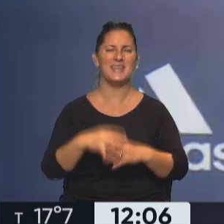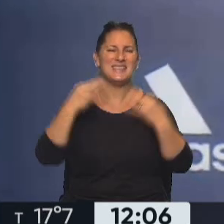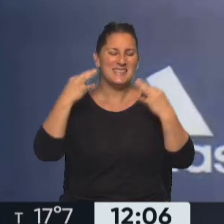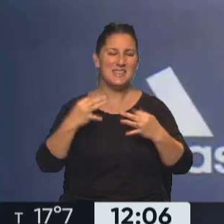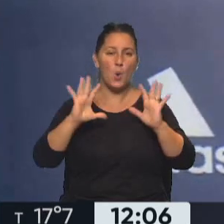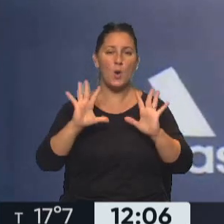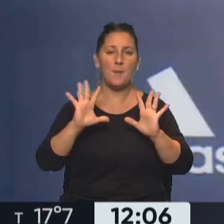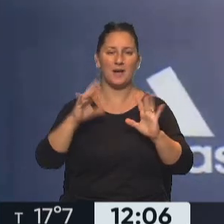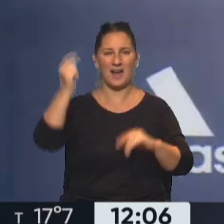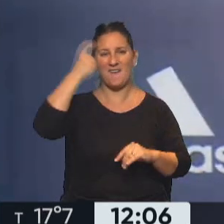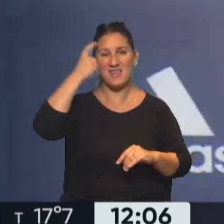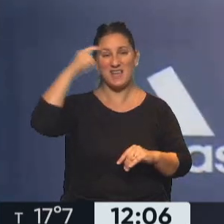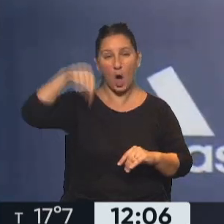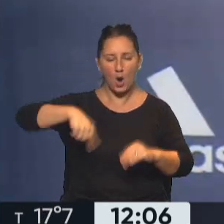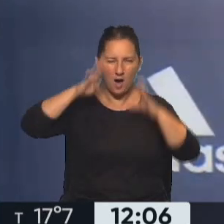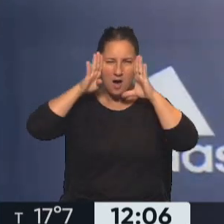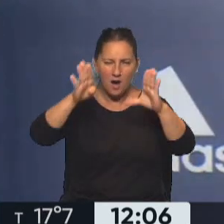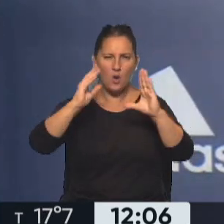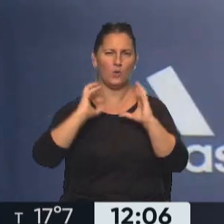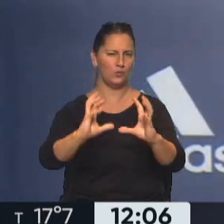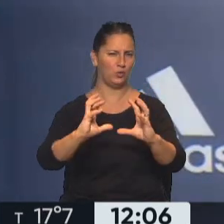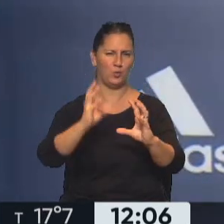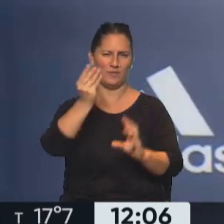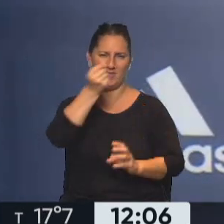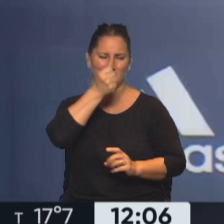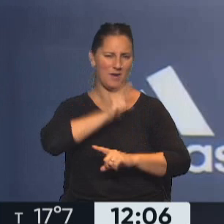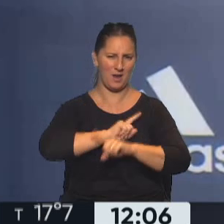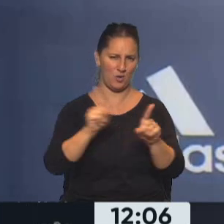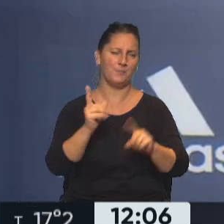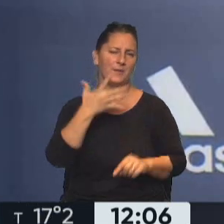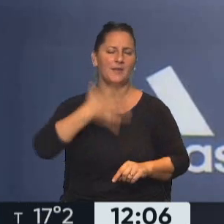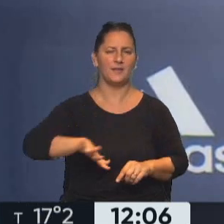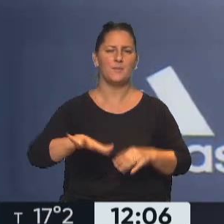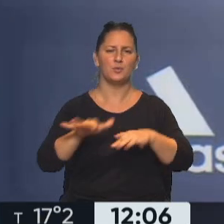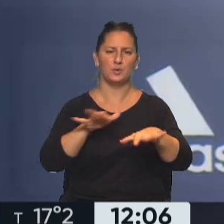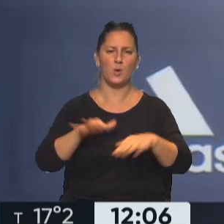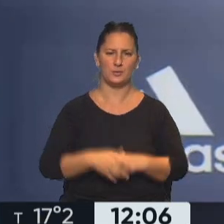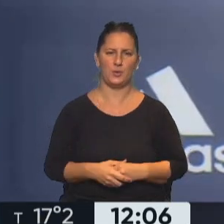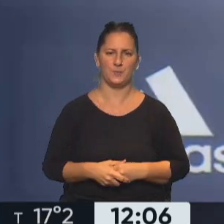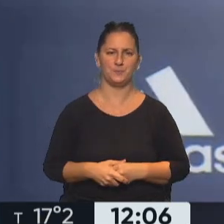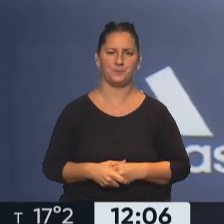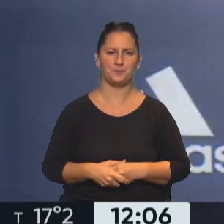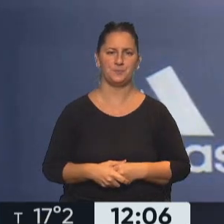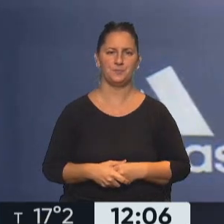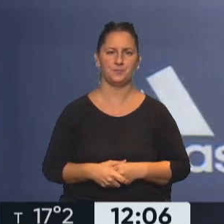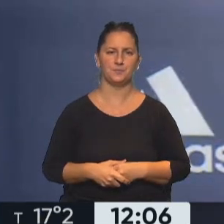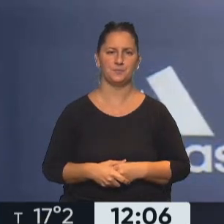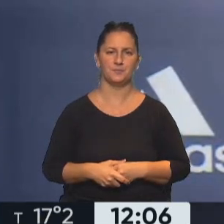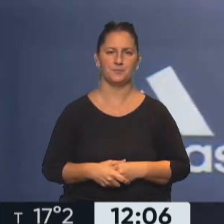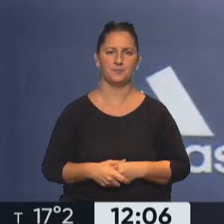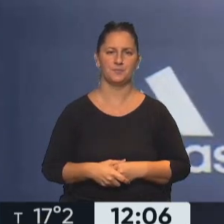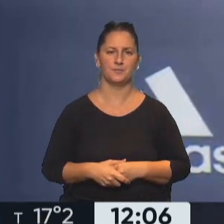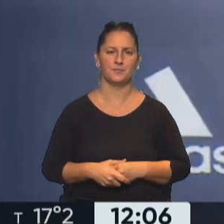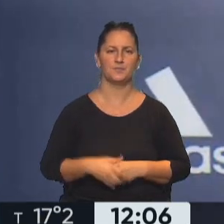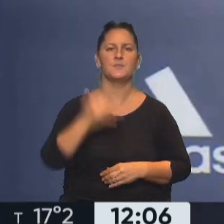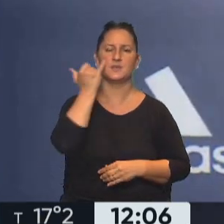su cabeza no está para el fin de semana así que lo comprendemos pero pero bueno ya estuvimos